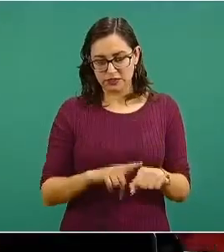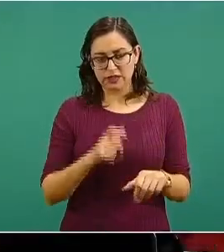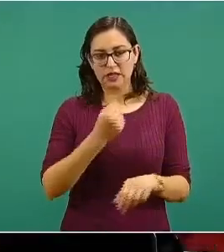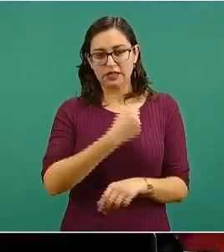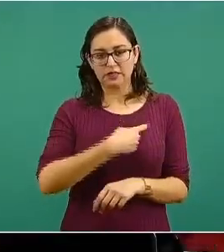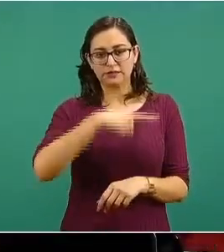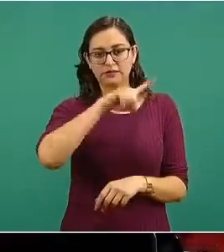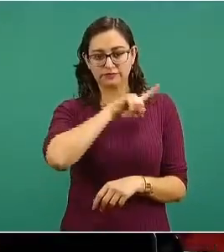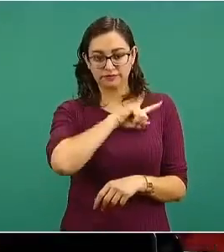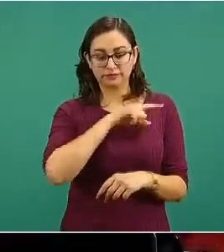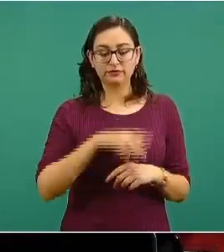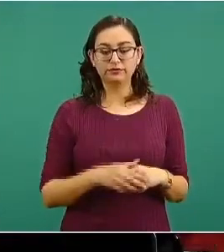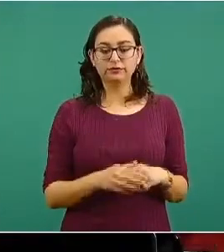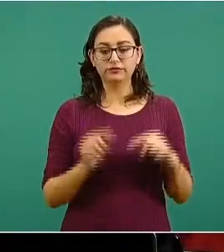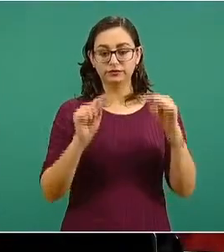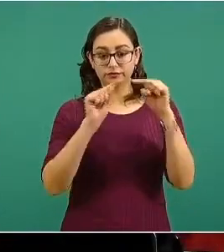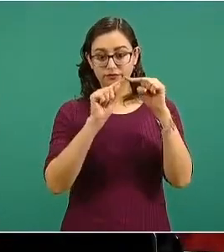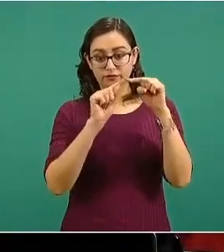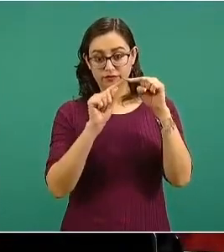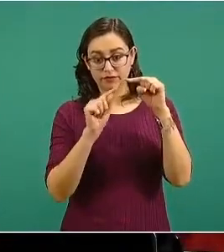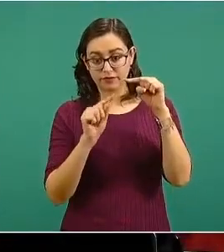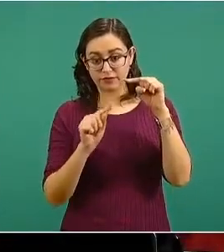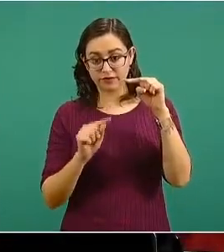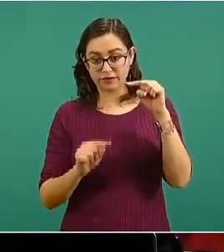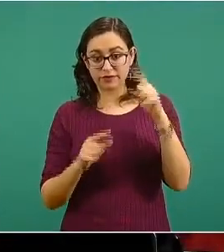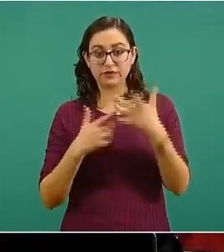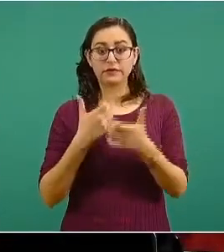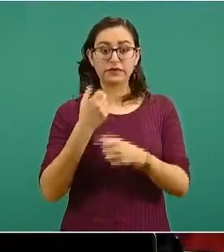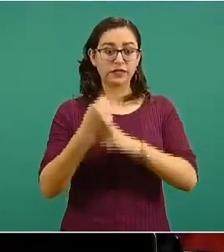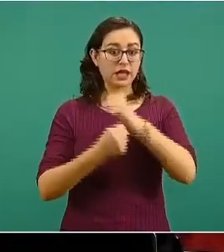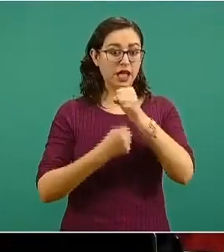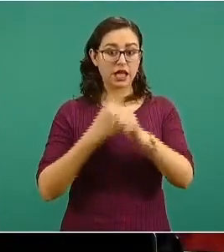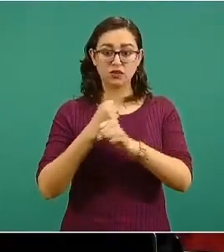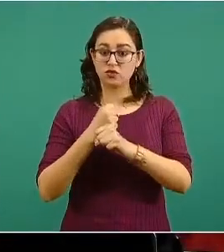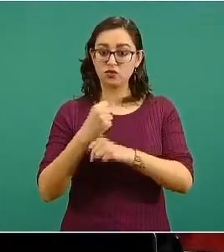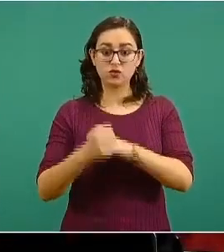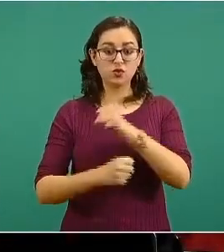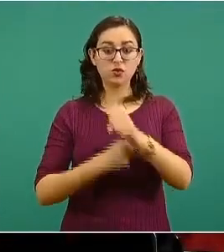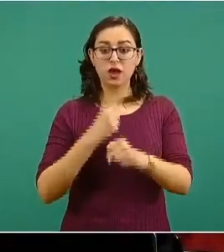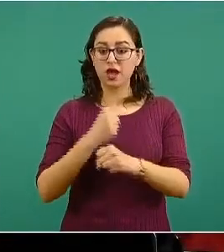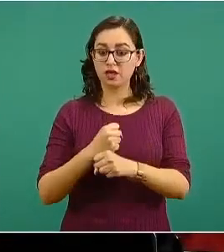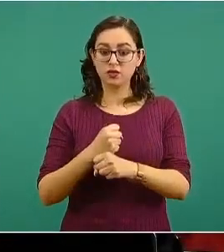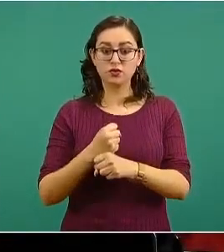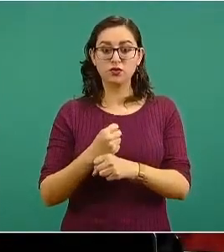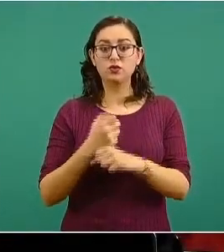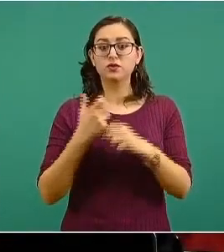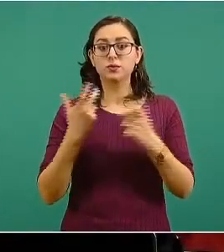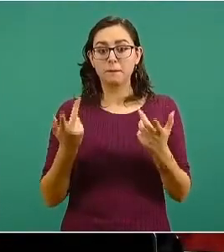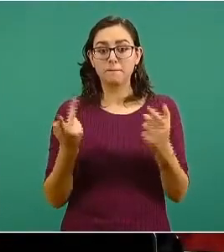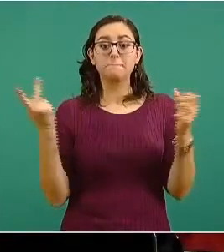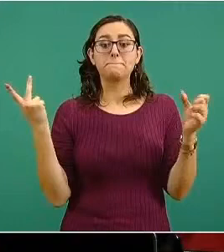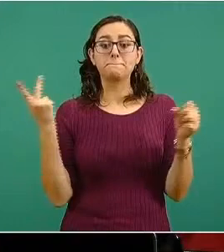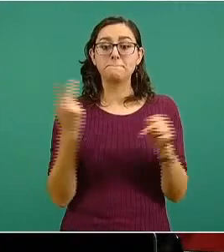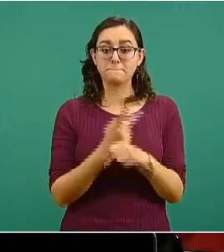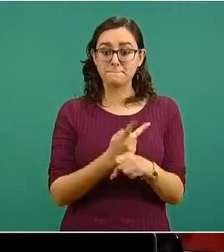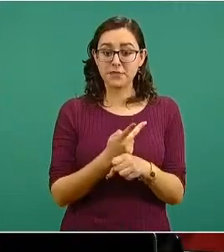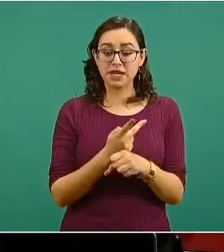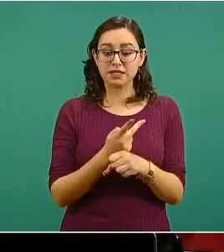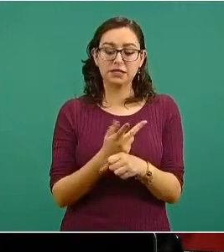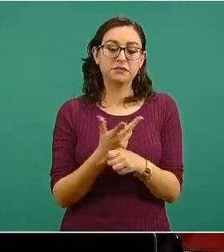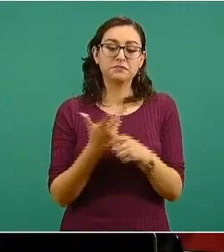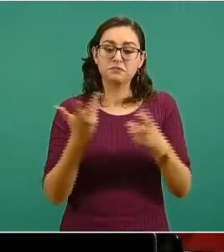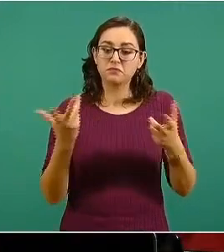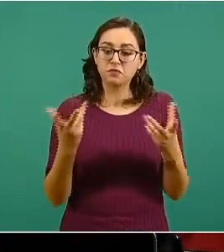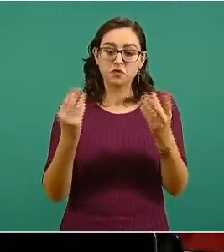Este descenso es de todos los años. Todos los años. Las personas dejan de asistir a